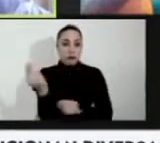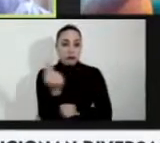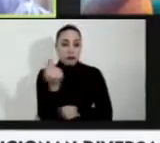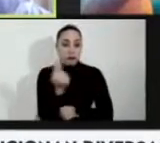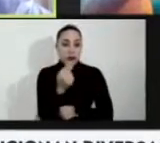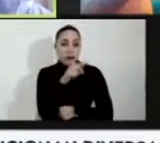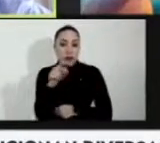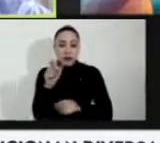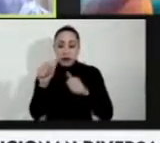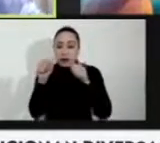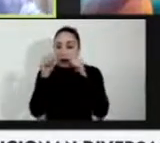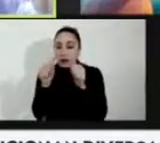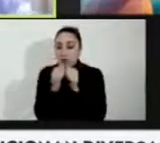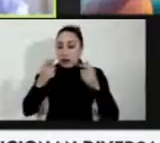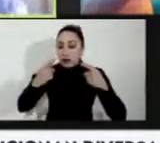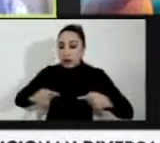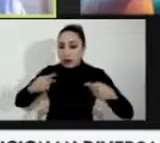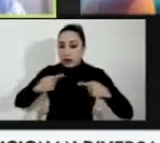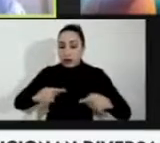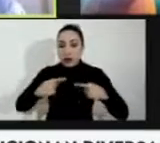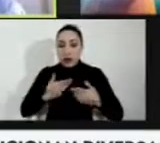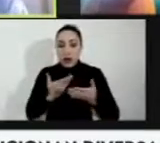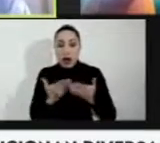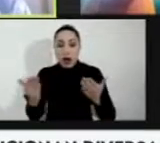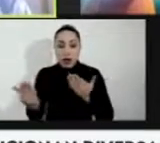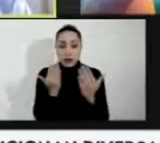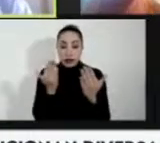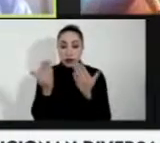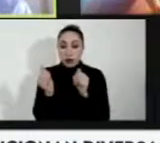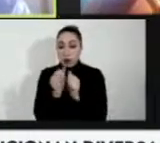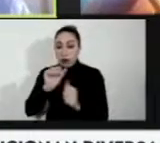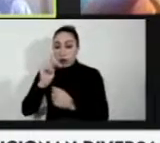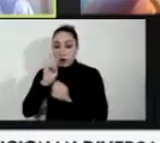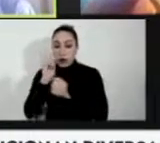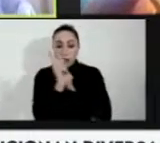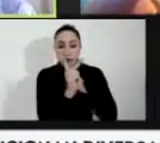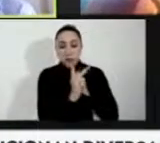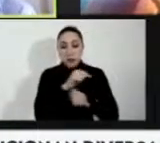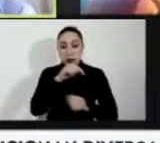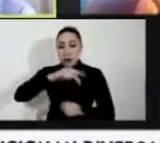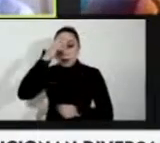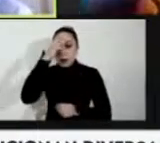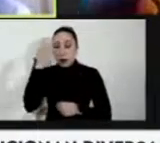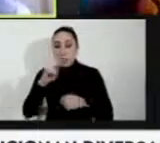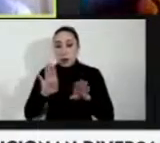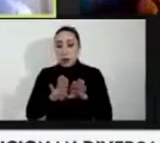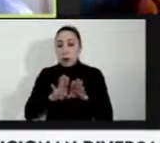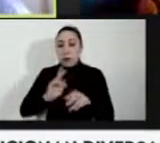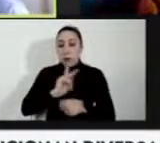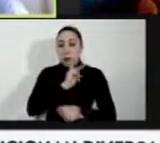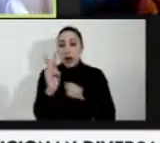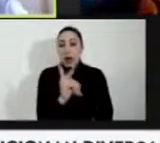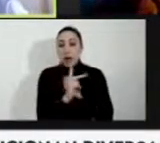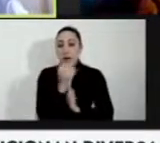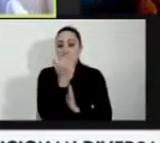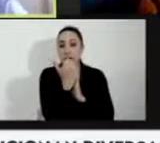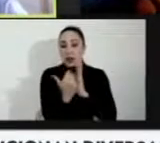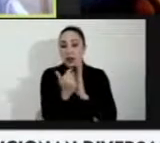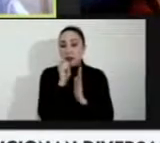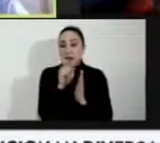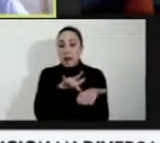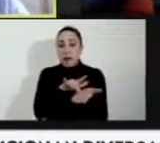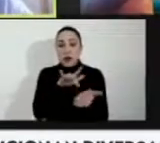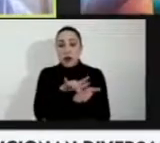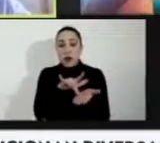por lo que el comparativo a nivel mundial sigue poniendo a México como uno de los países con peores condiciones laborales para los policías.